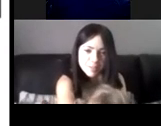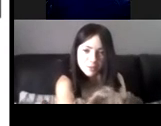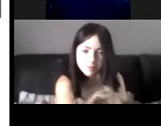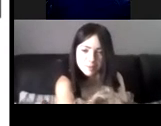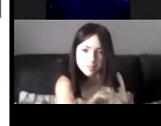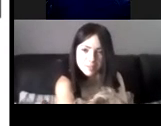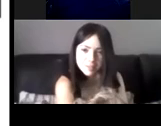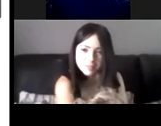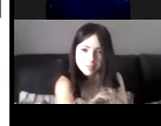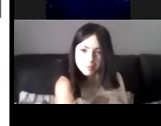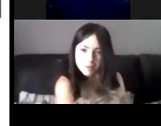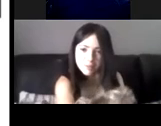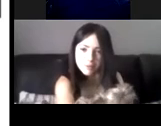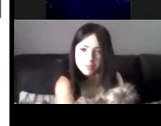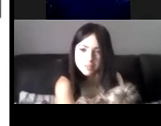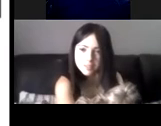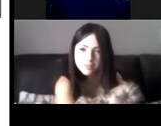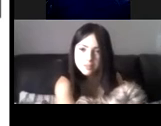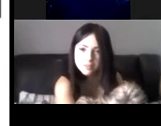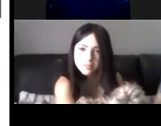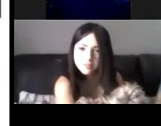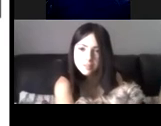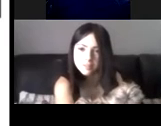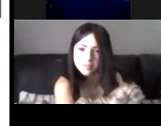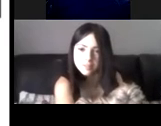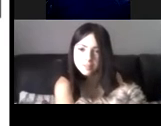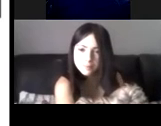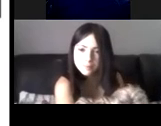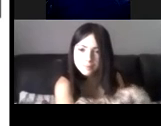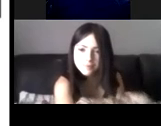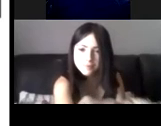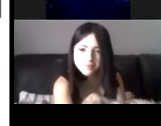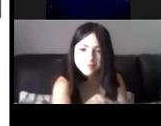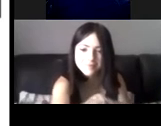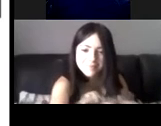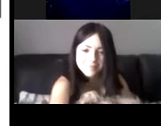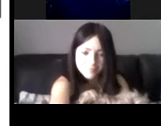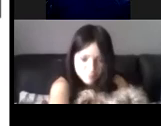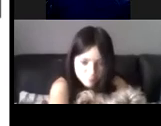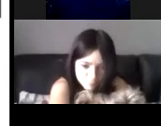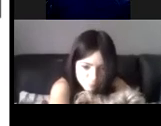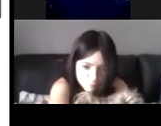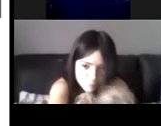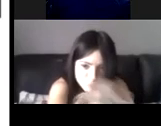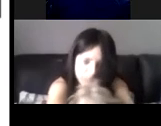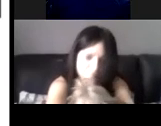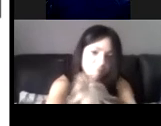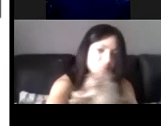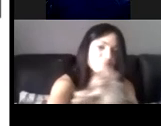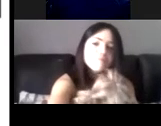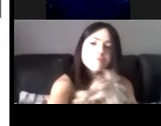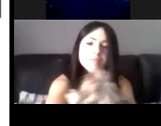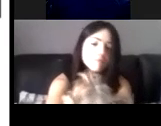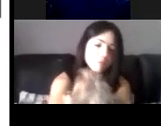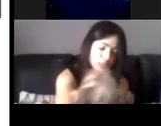otras? ¿Qué recursos visuales utiliza? ¿Qué imágenes aparecen? ¿Y cuál es el público objetivo? Nada